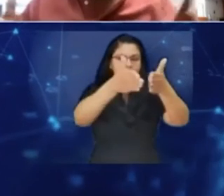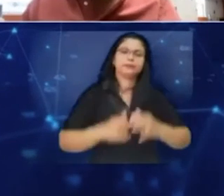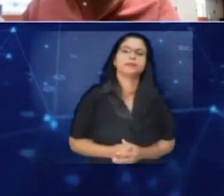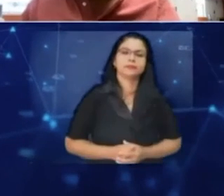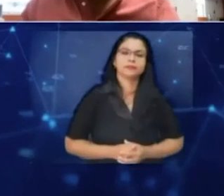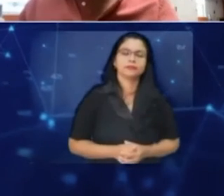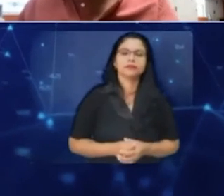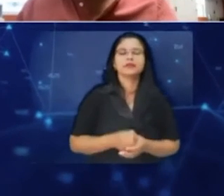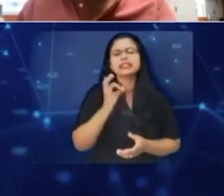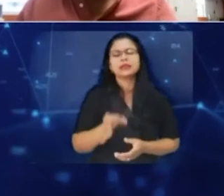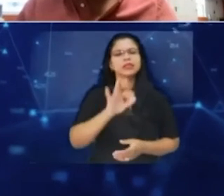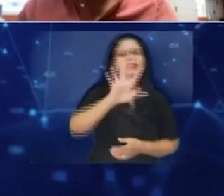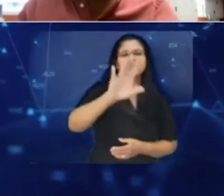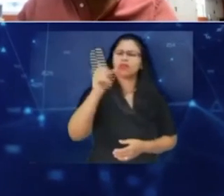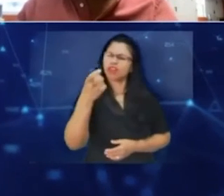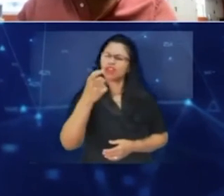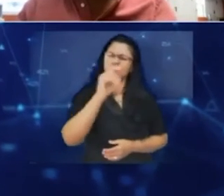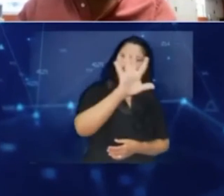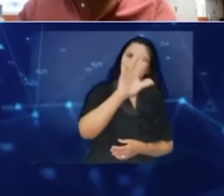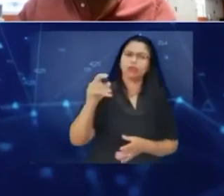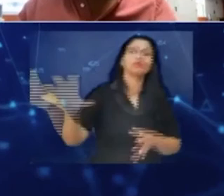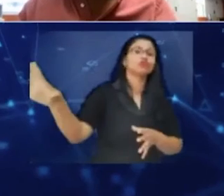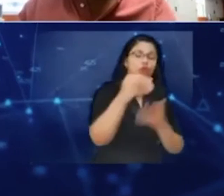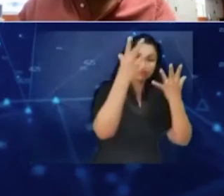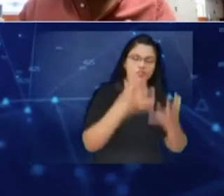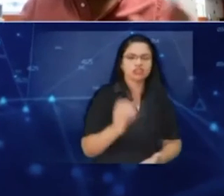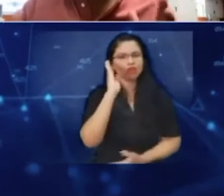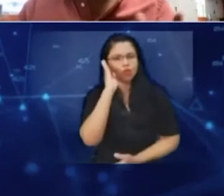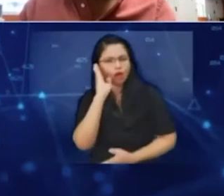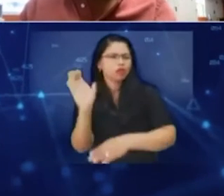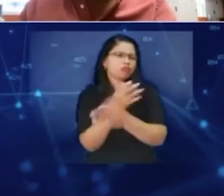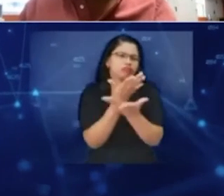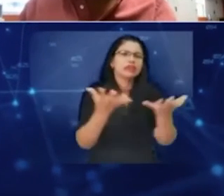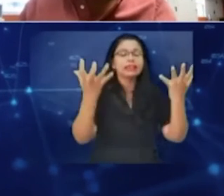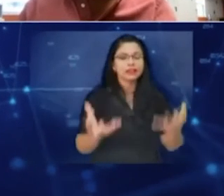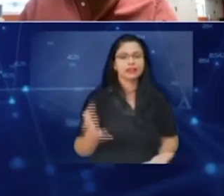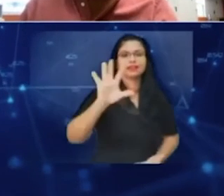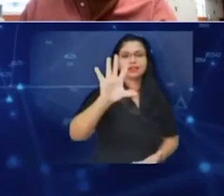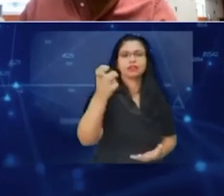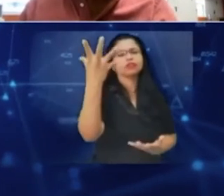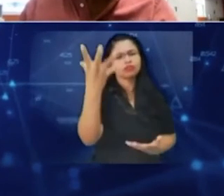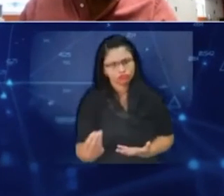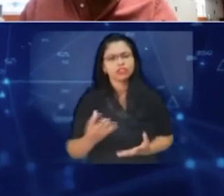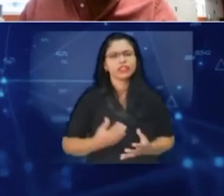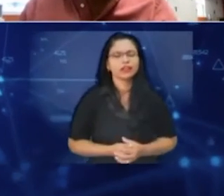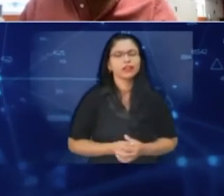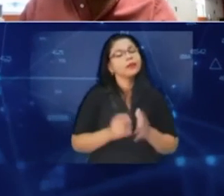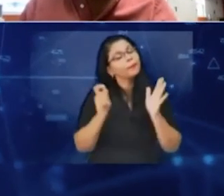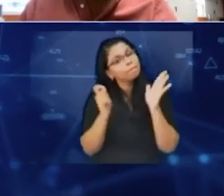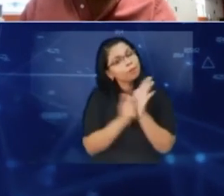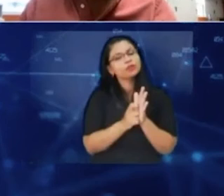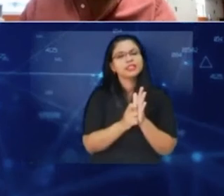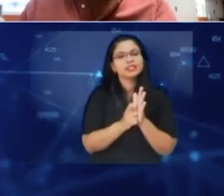mucho de 5G y todos queremos 5G, todos los operadores, en general todo el mundo queremos 5G. Sin embargo, para que